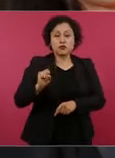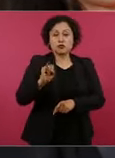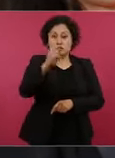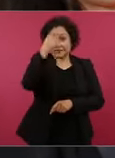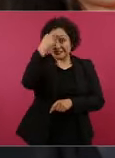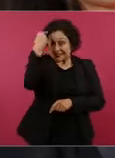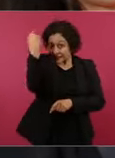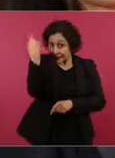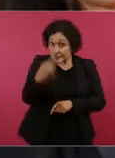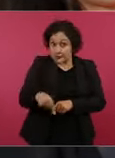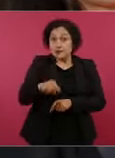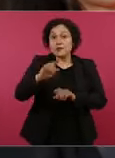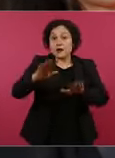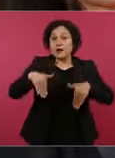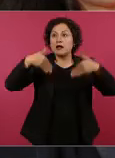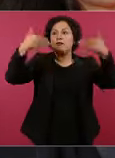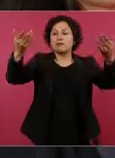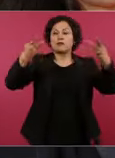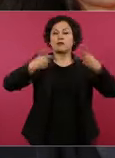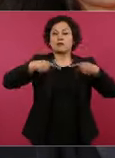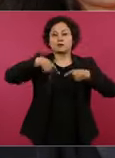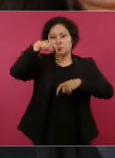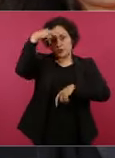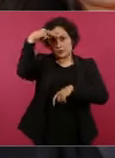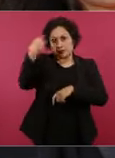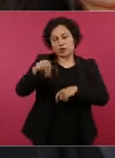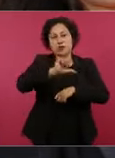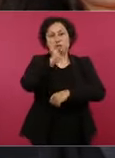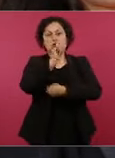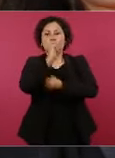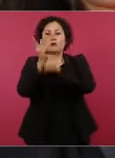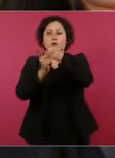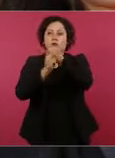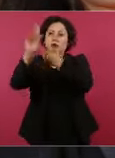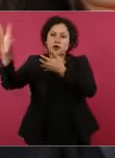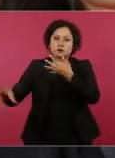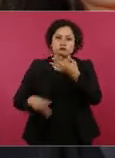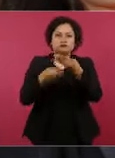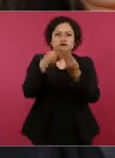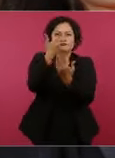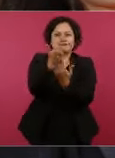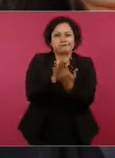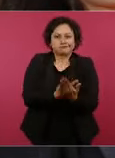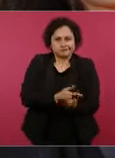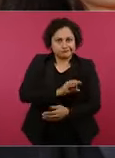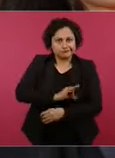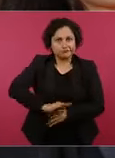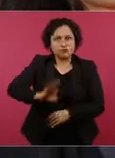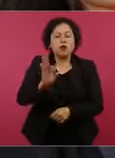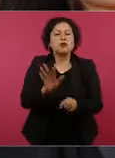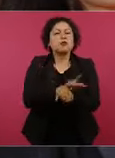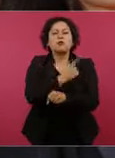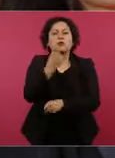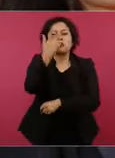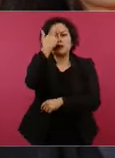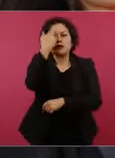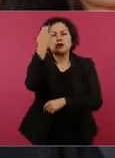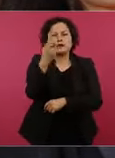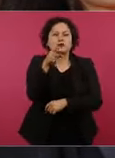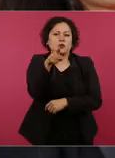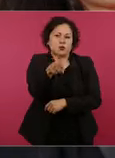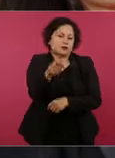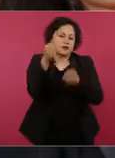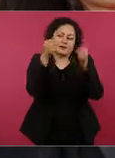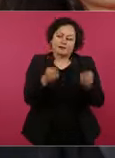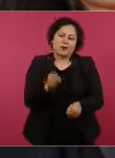mexicanos residentes en el extranjero se puedan incorporar a esta lista. ¿Derivado de qué? Derivado de que hay mucha inconformidad, seguramente usted lo ha visto